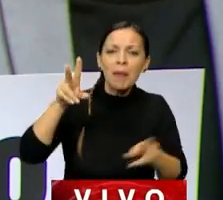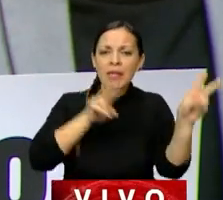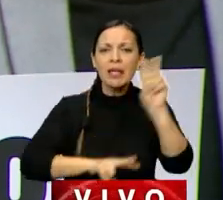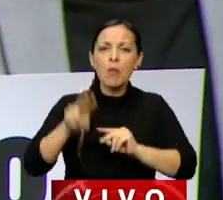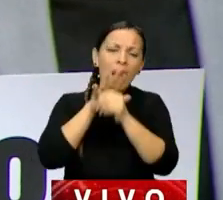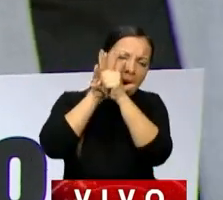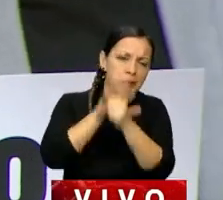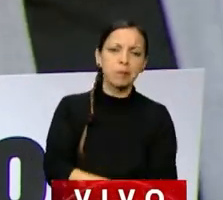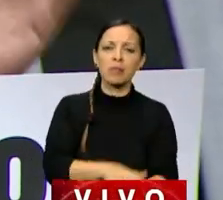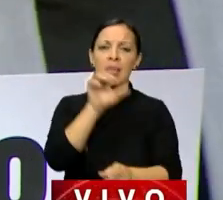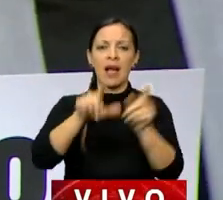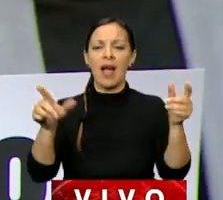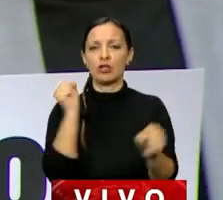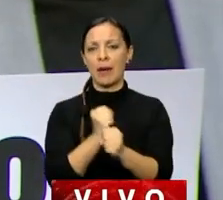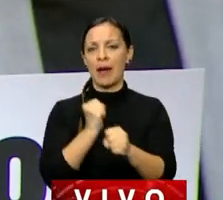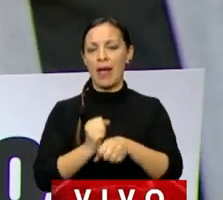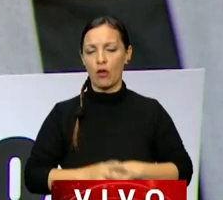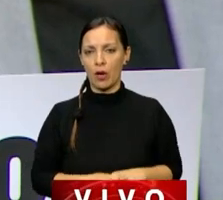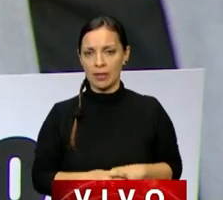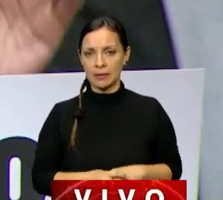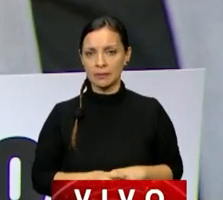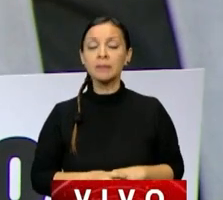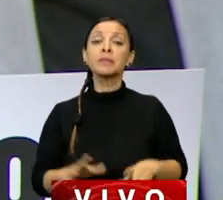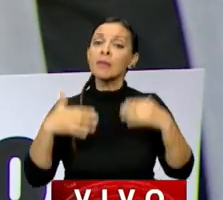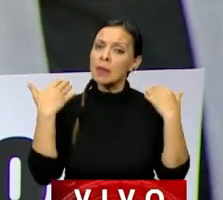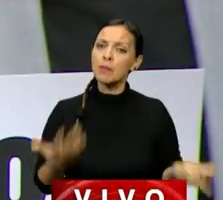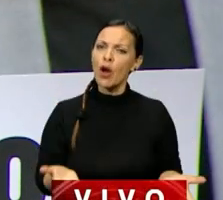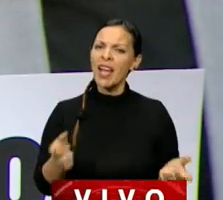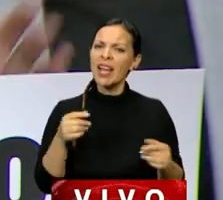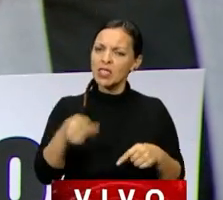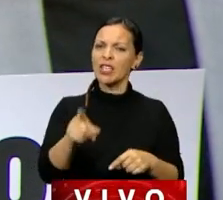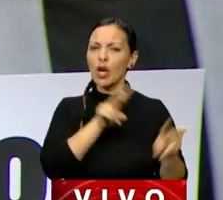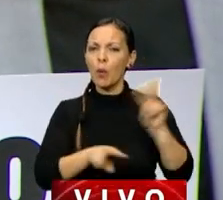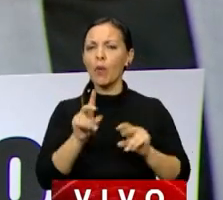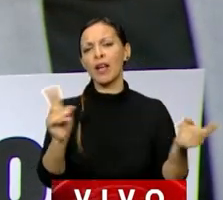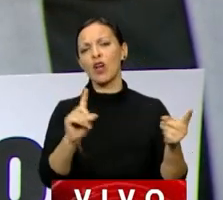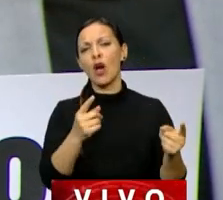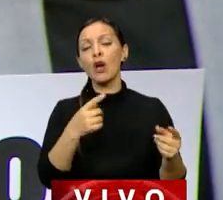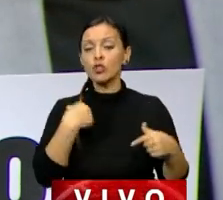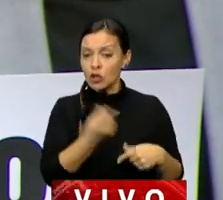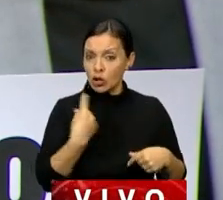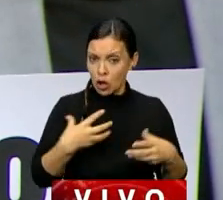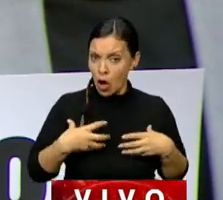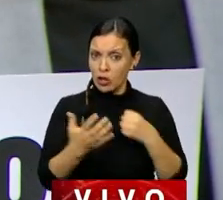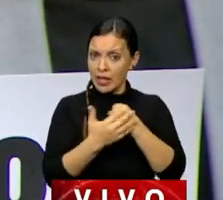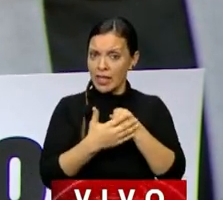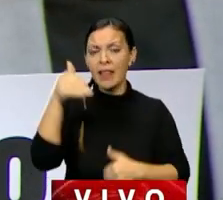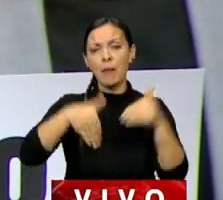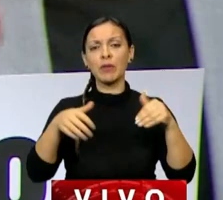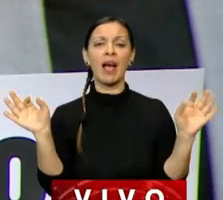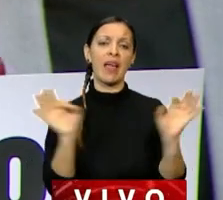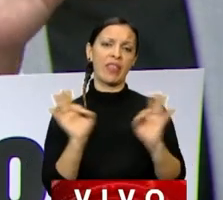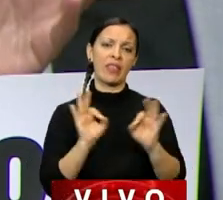la clase trabajadora. Por eso, no por tradición, nos abstenemos de la votación de las autoridades de la